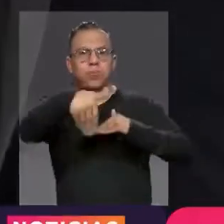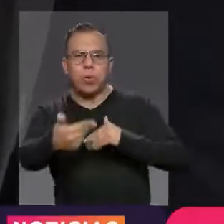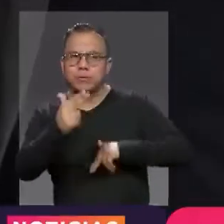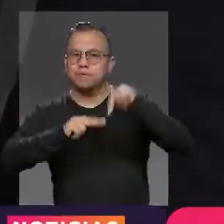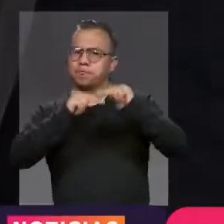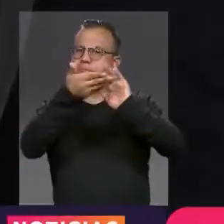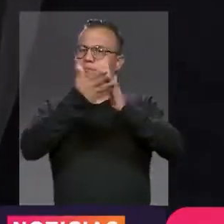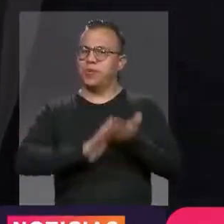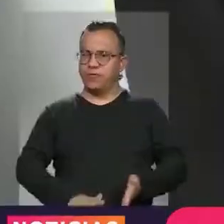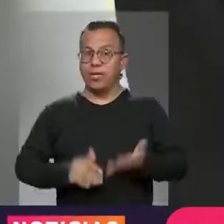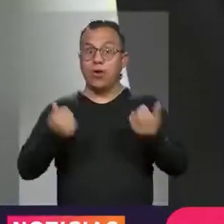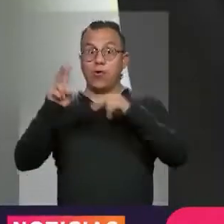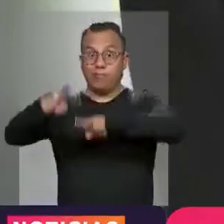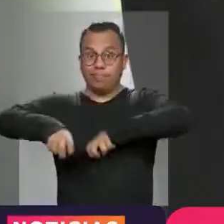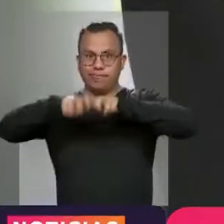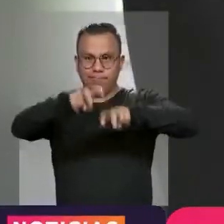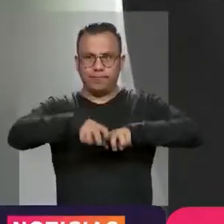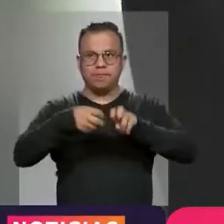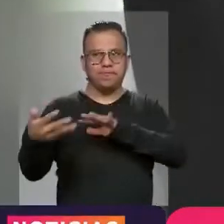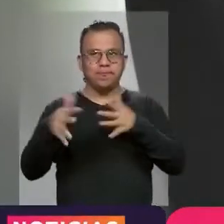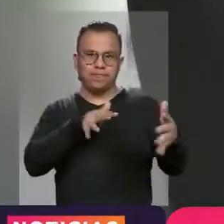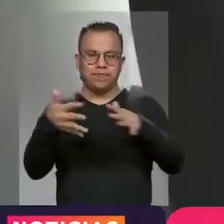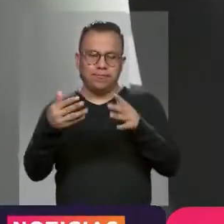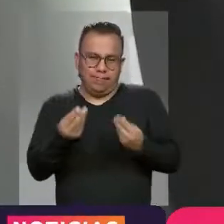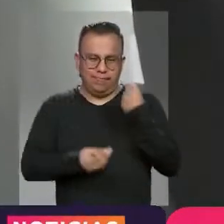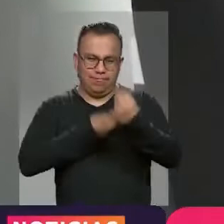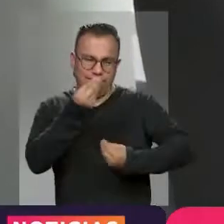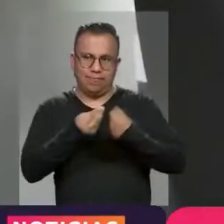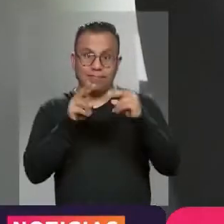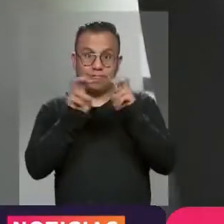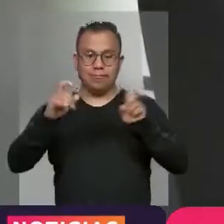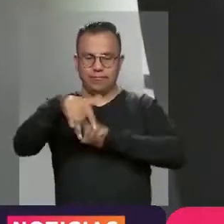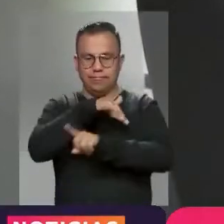y después de una siembra. Se calcula que con las acciones de prevención de